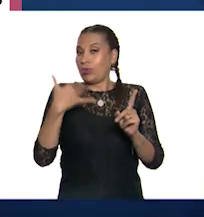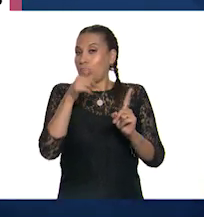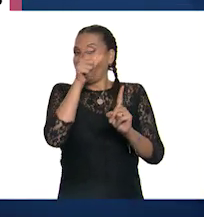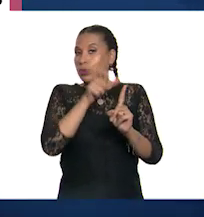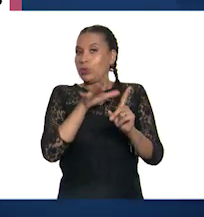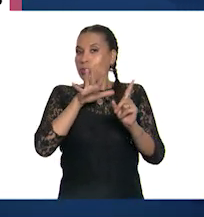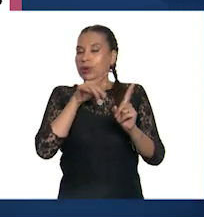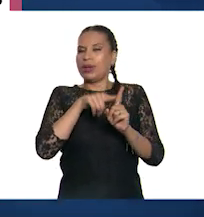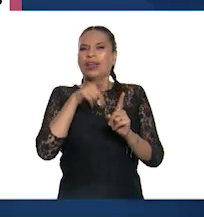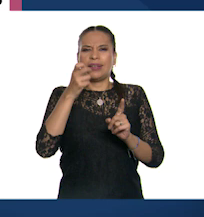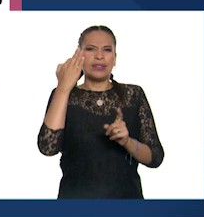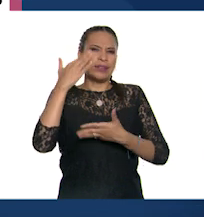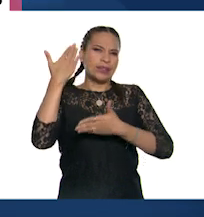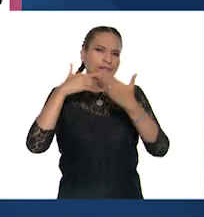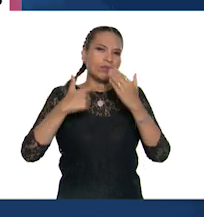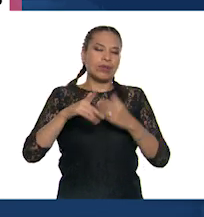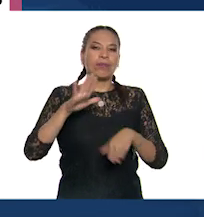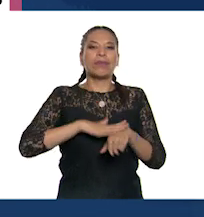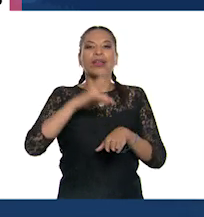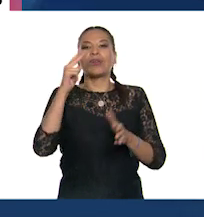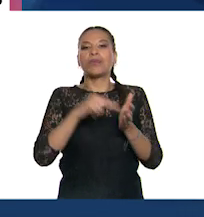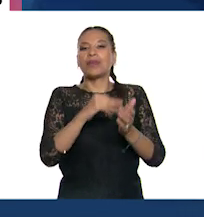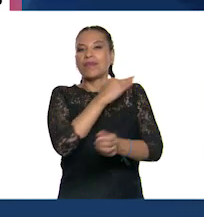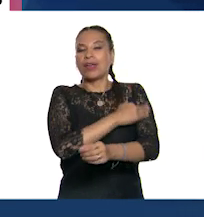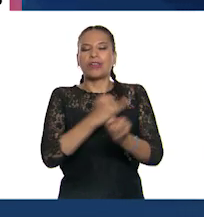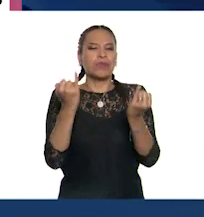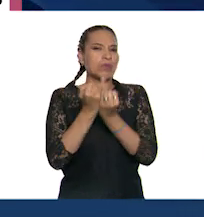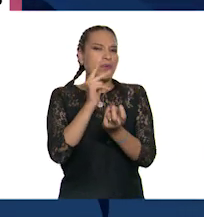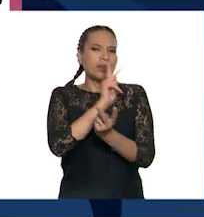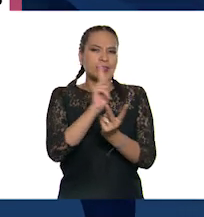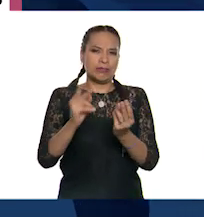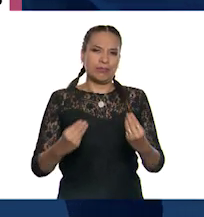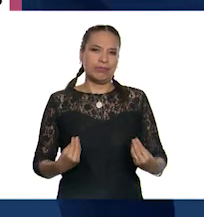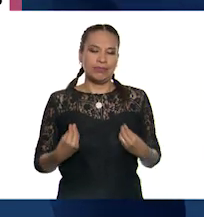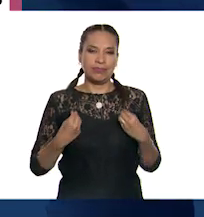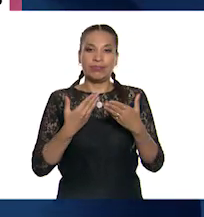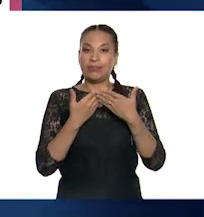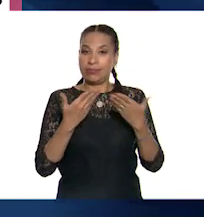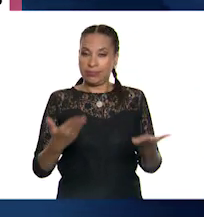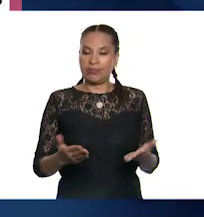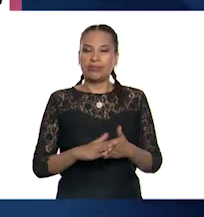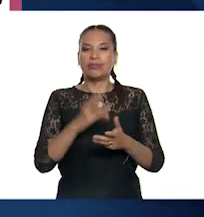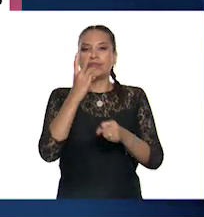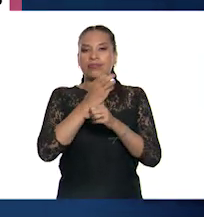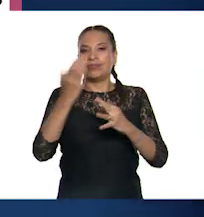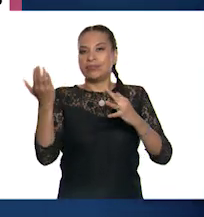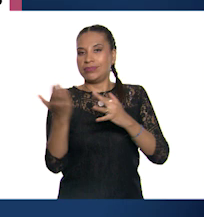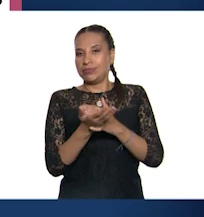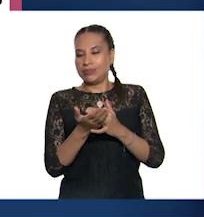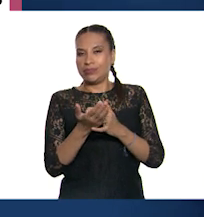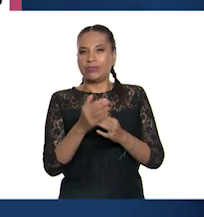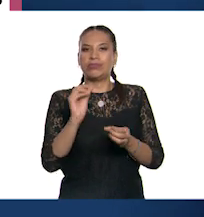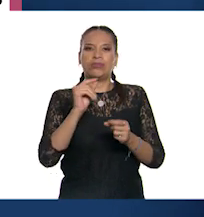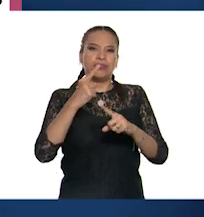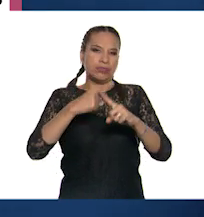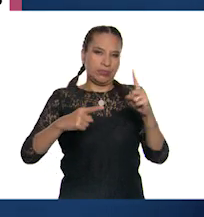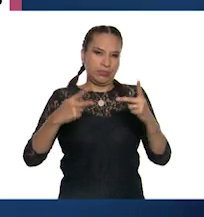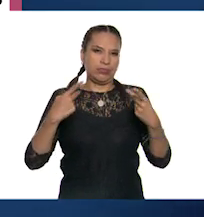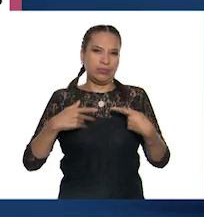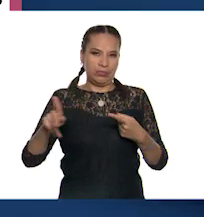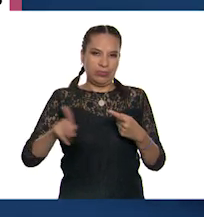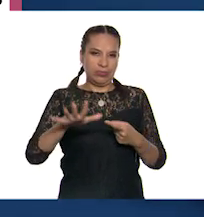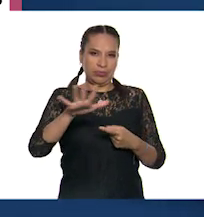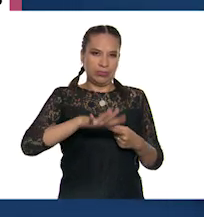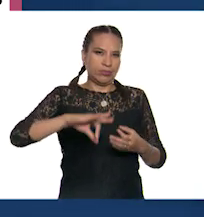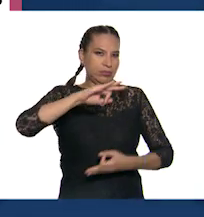había en Guanajuato más de 2,000 familias en igual situación, y actualmente la tercera parte o una mitad de las